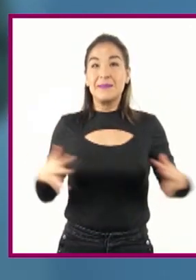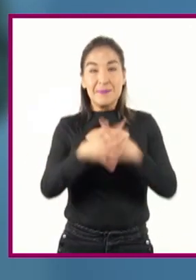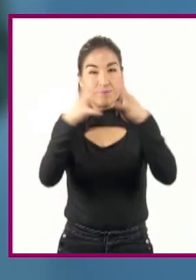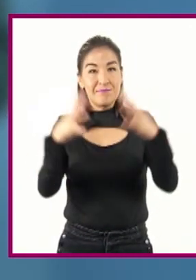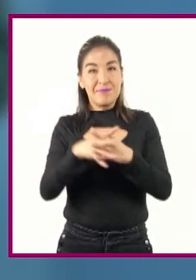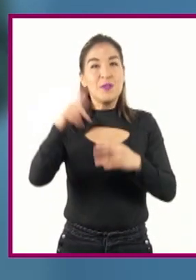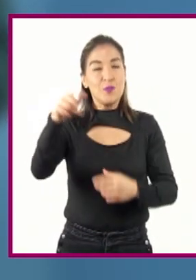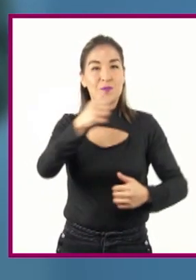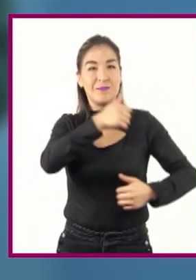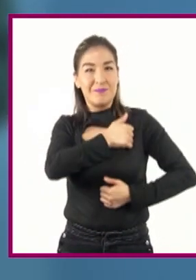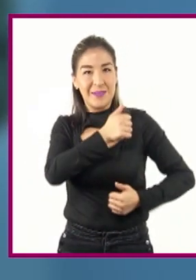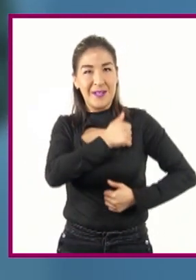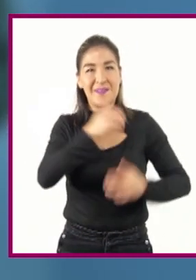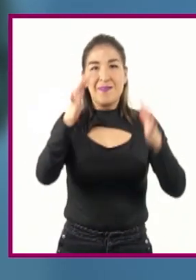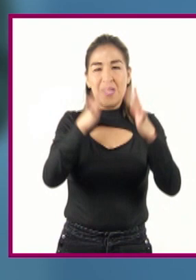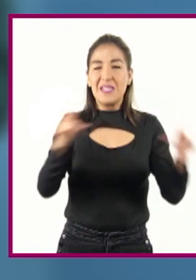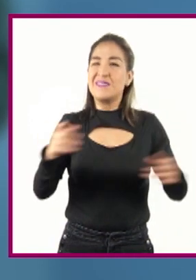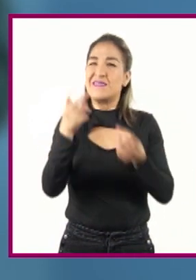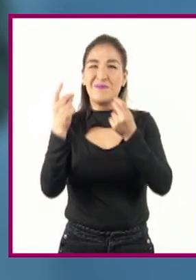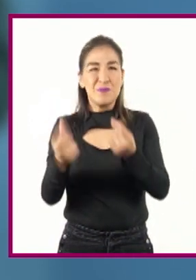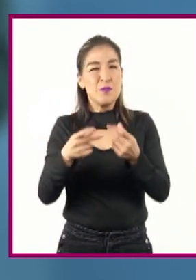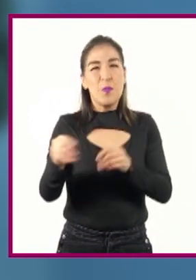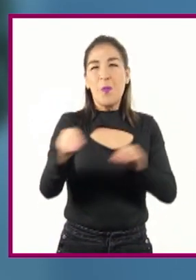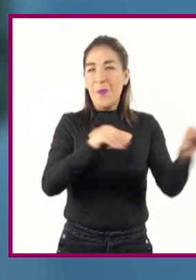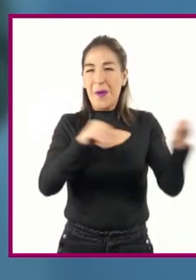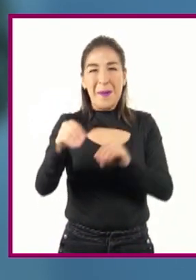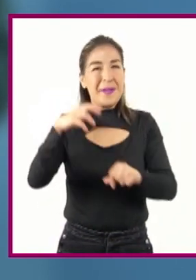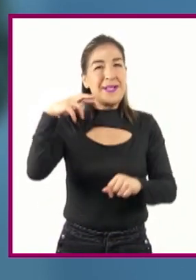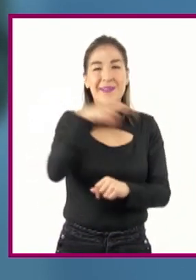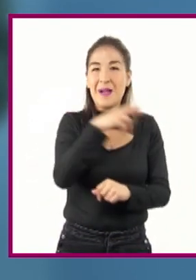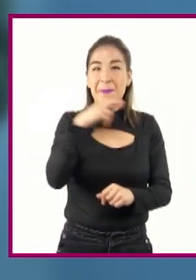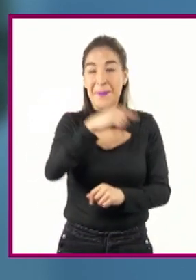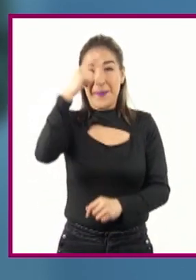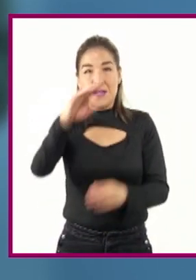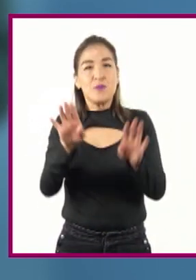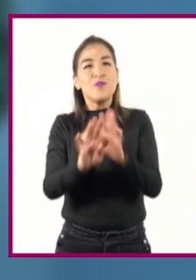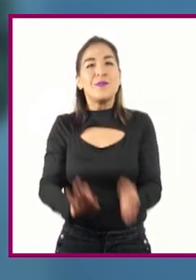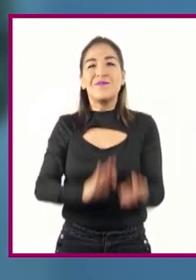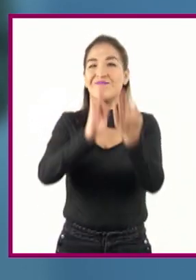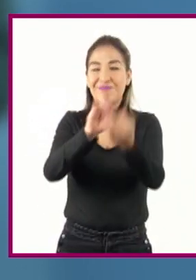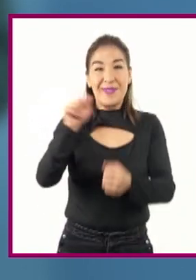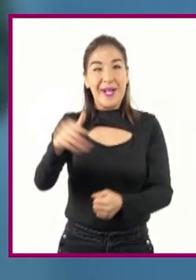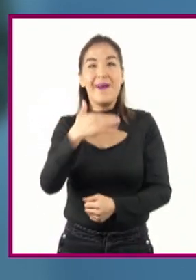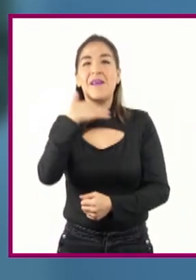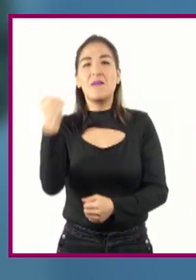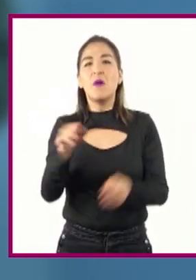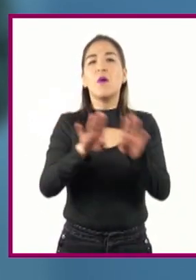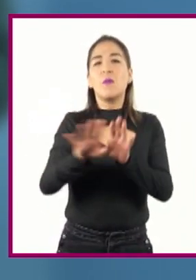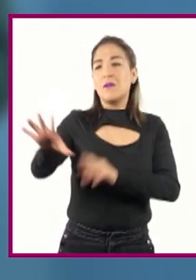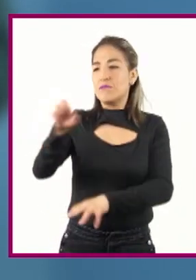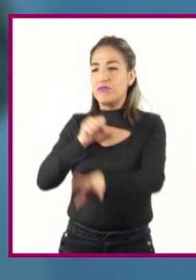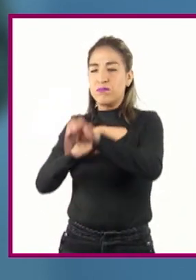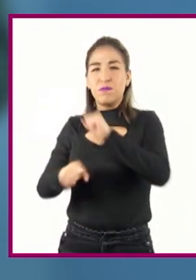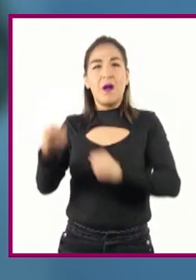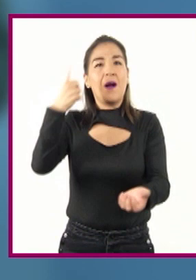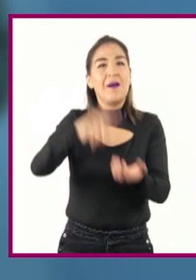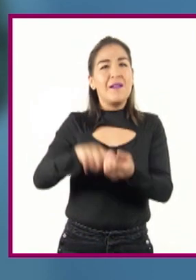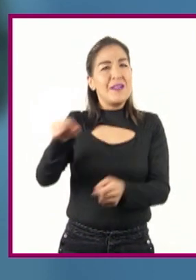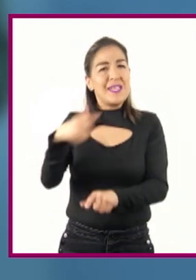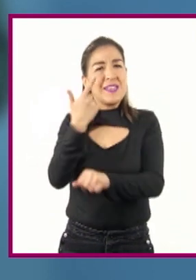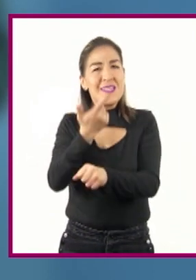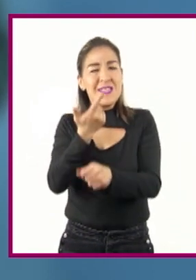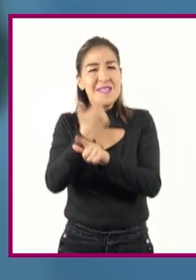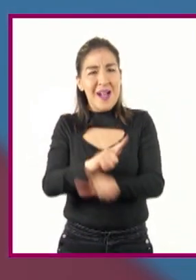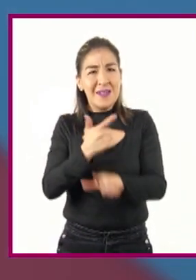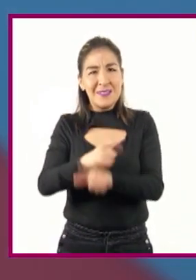francés tuvo que movilizarse con tal rapidez para enfrentar a los alemanes que reclutaron taxis de París